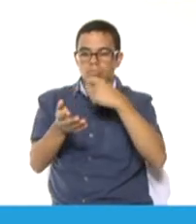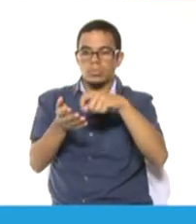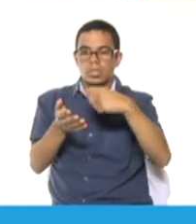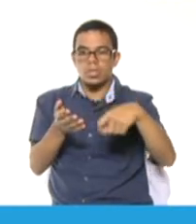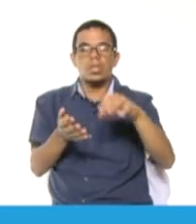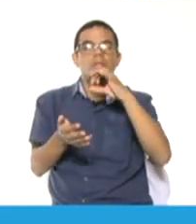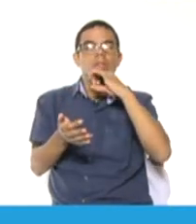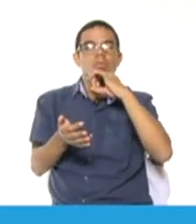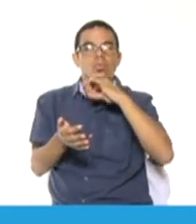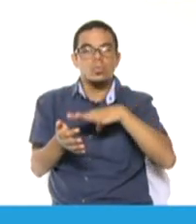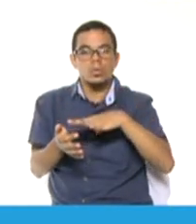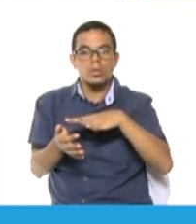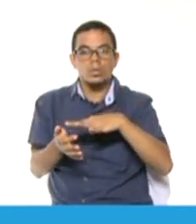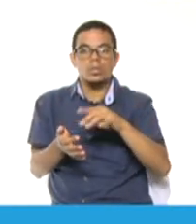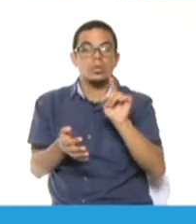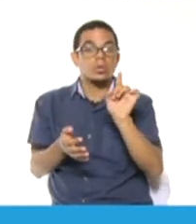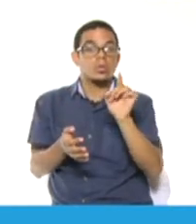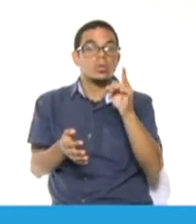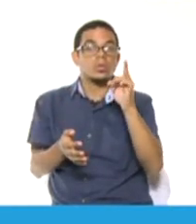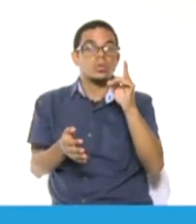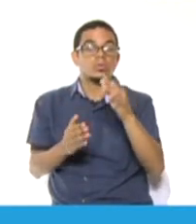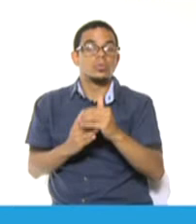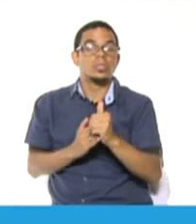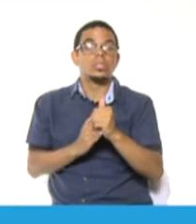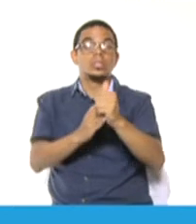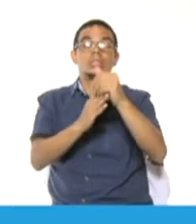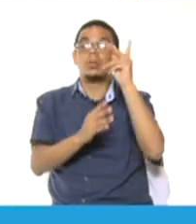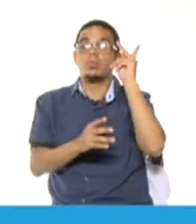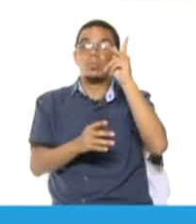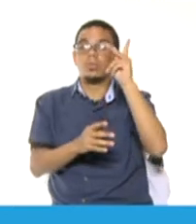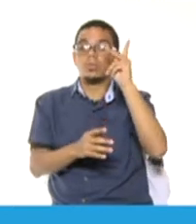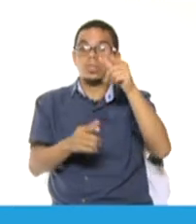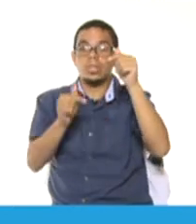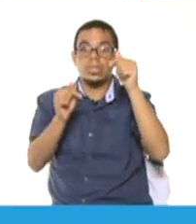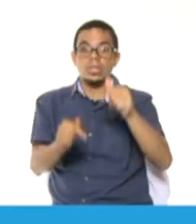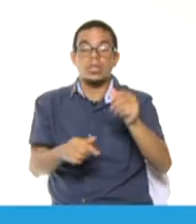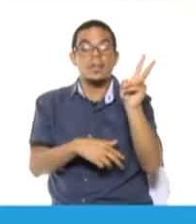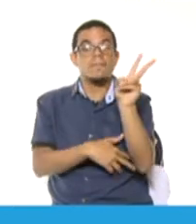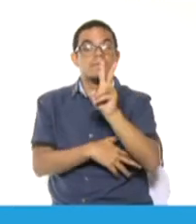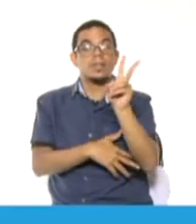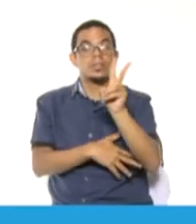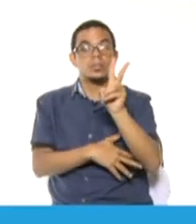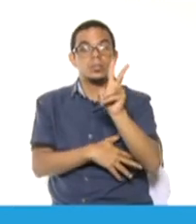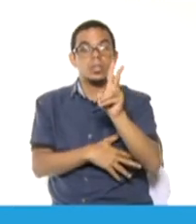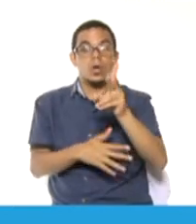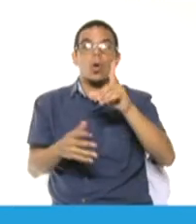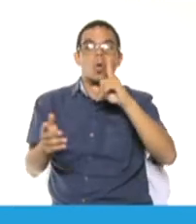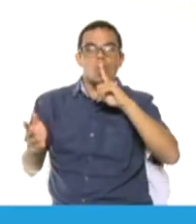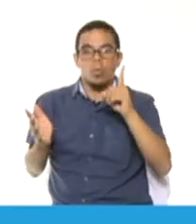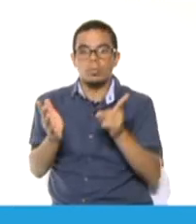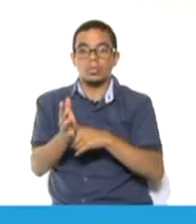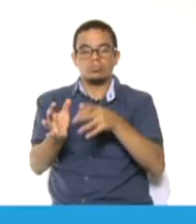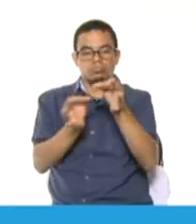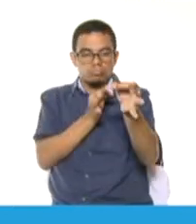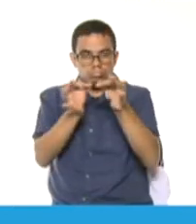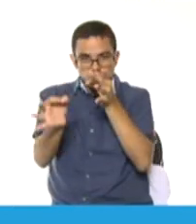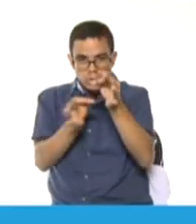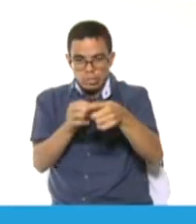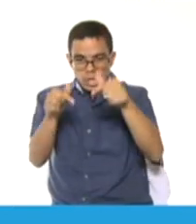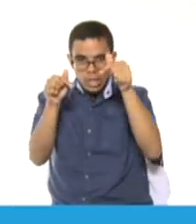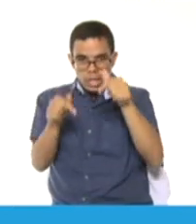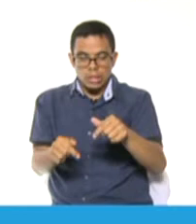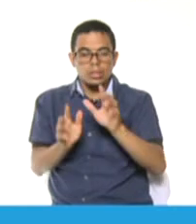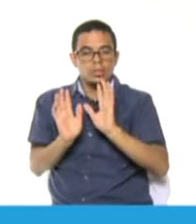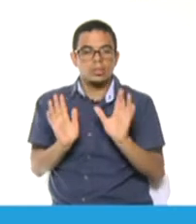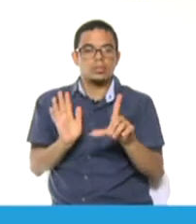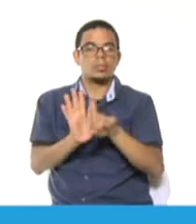la biografía de un insigne maestro o maestra de la patria, aplicando los aspectos trabajados